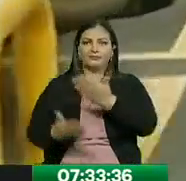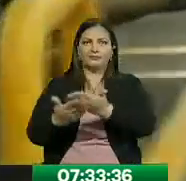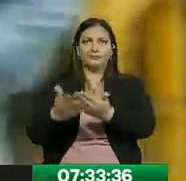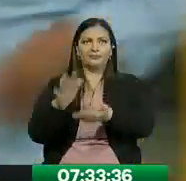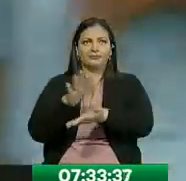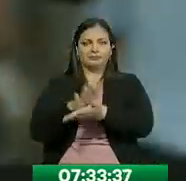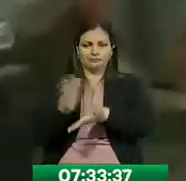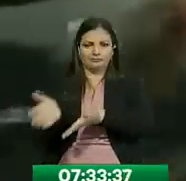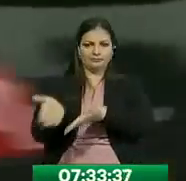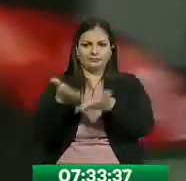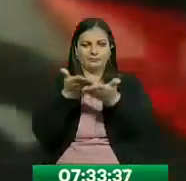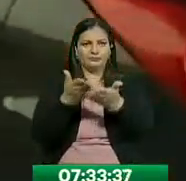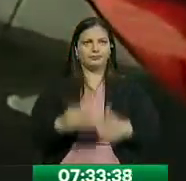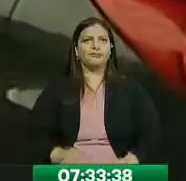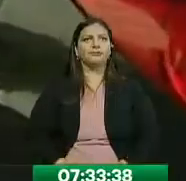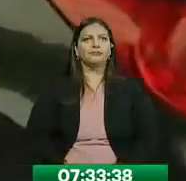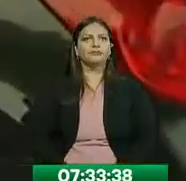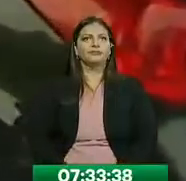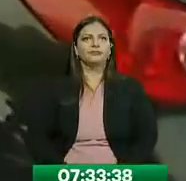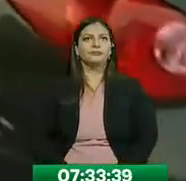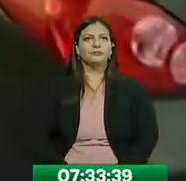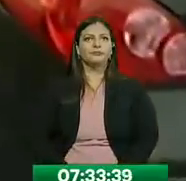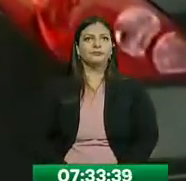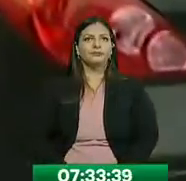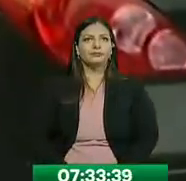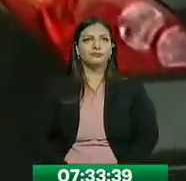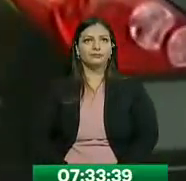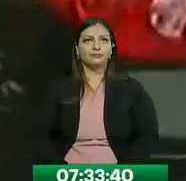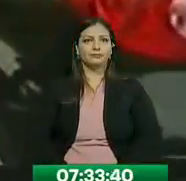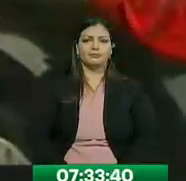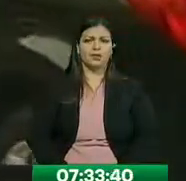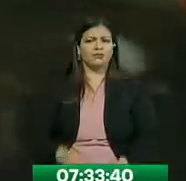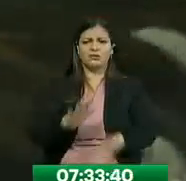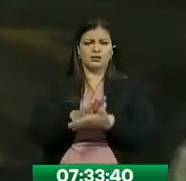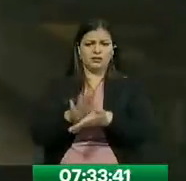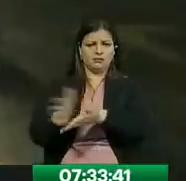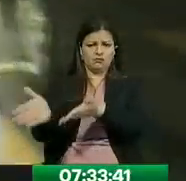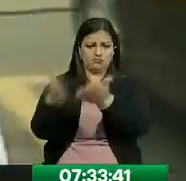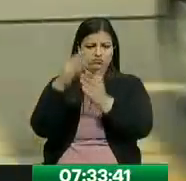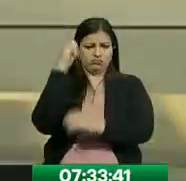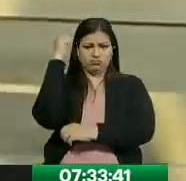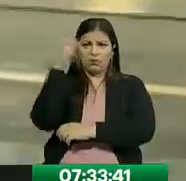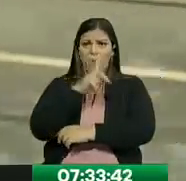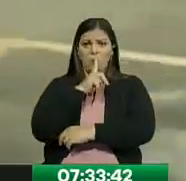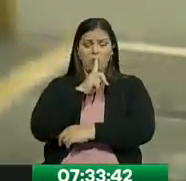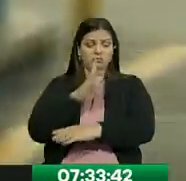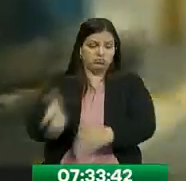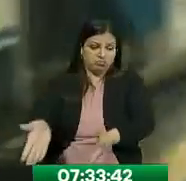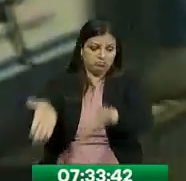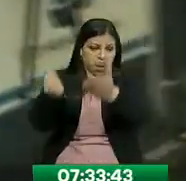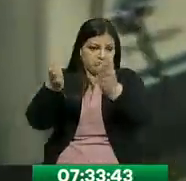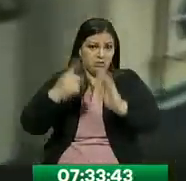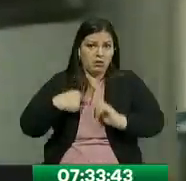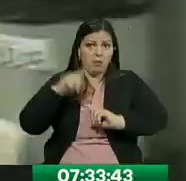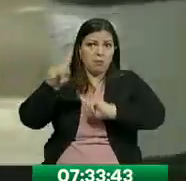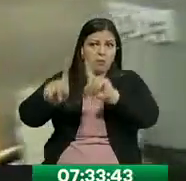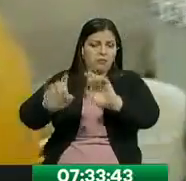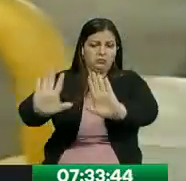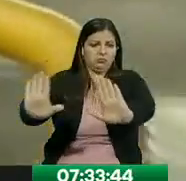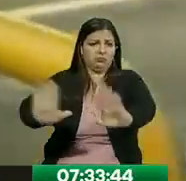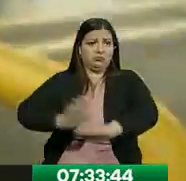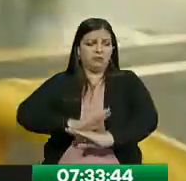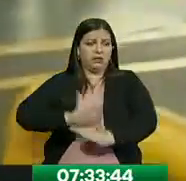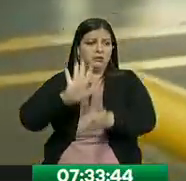días. Me consulta. No, siga nomás, amigo, siga nomás. Ten su derecho de no pronunciarse.